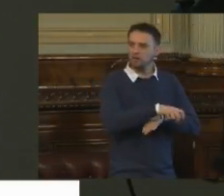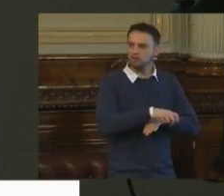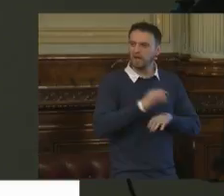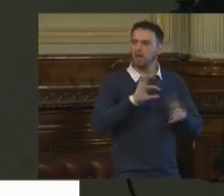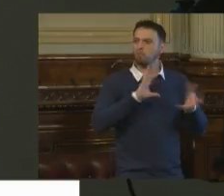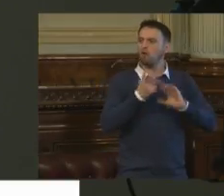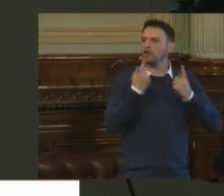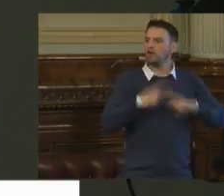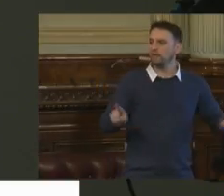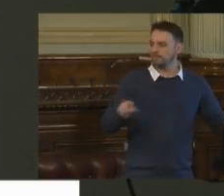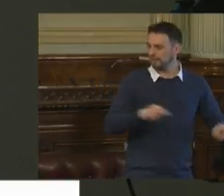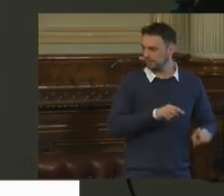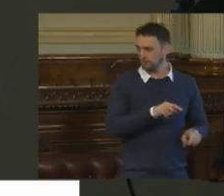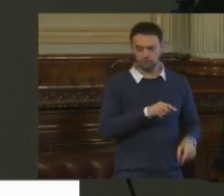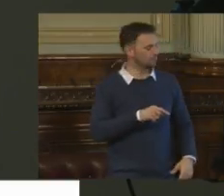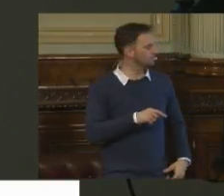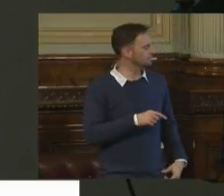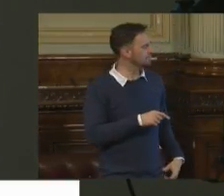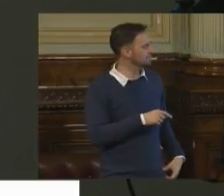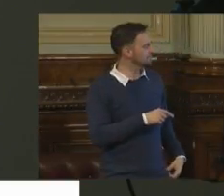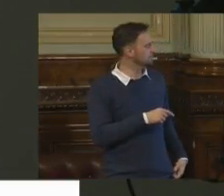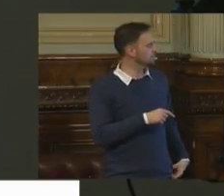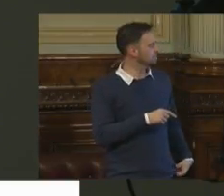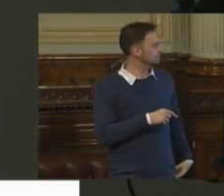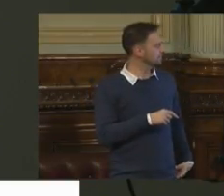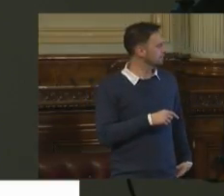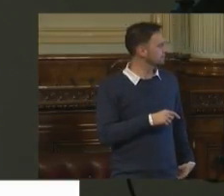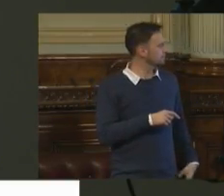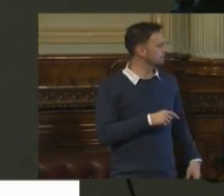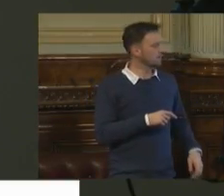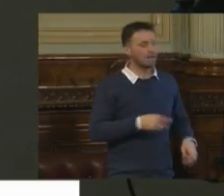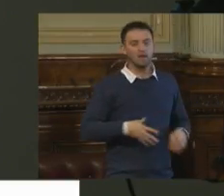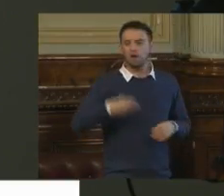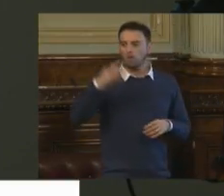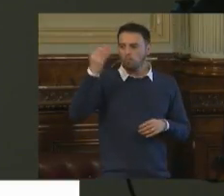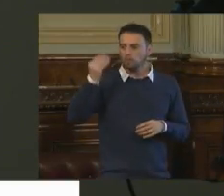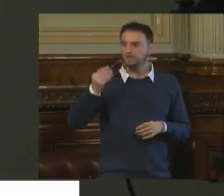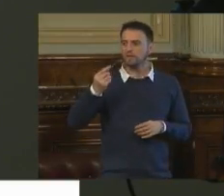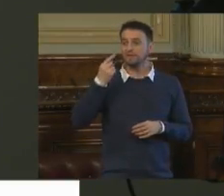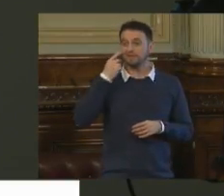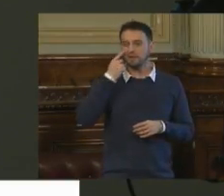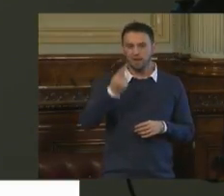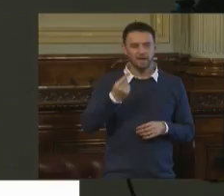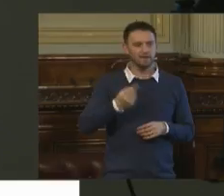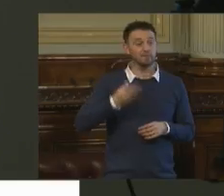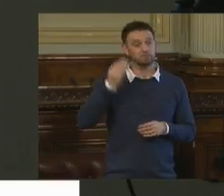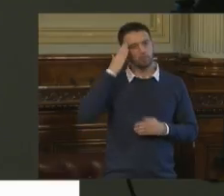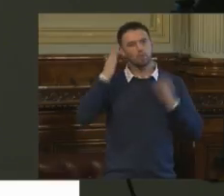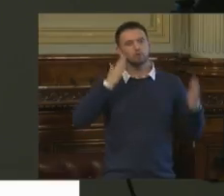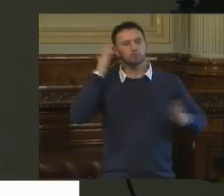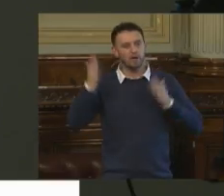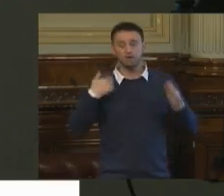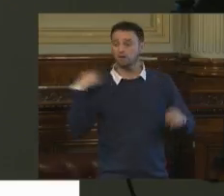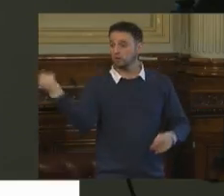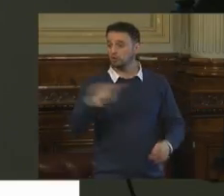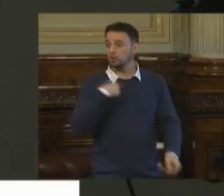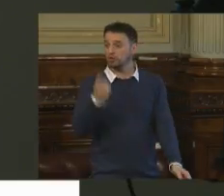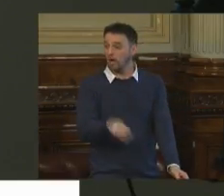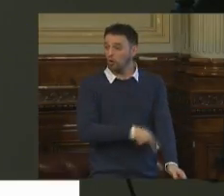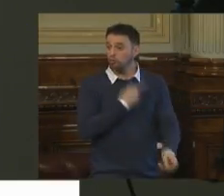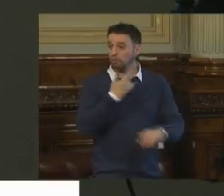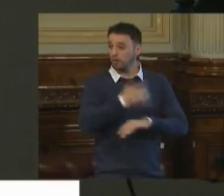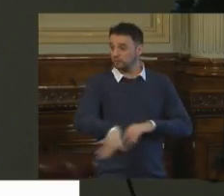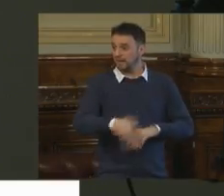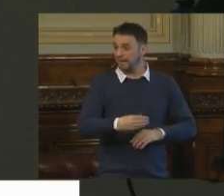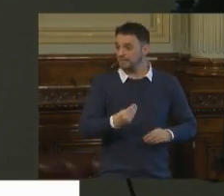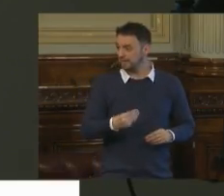diferencia de modelo entre lo que se transita muchas veces si lo que se pretende estamos acostumbrados